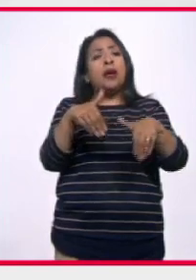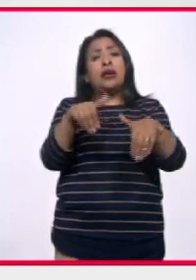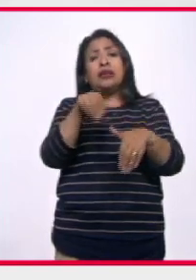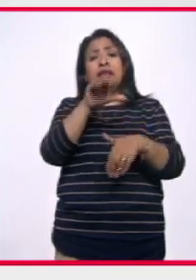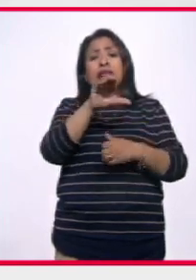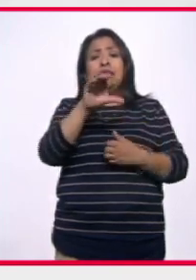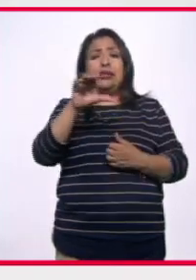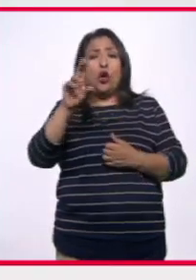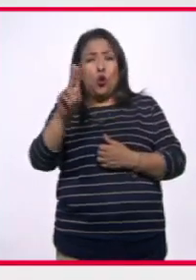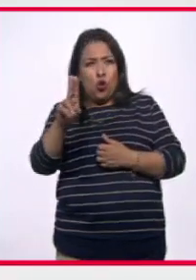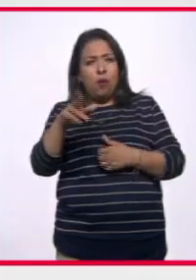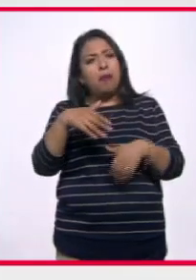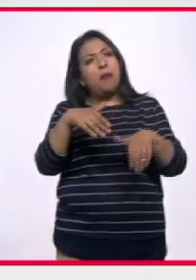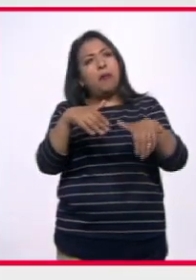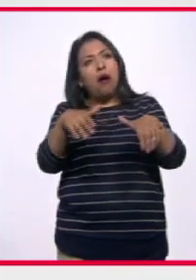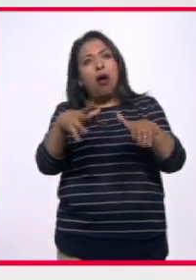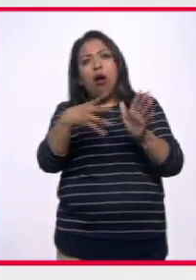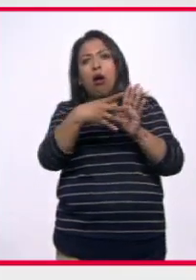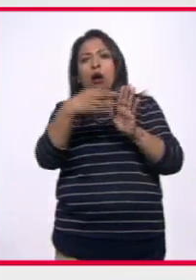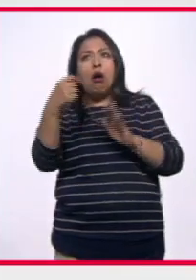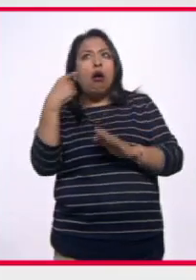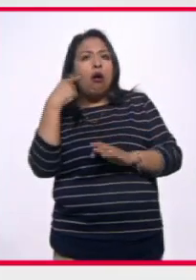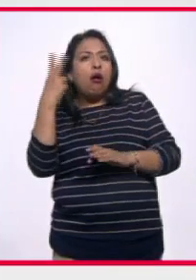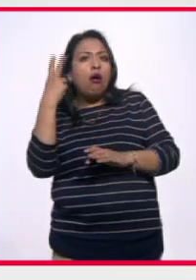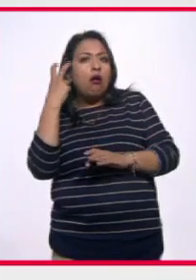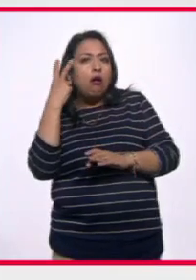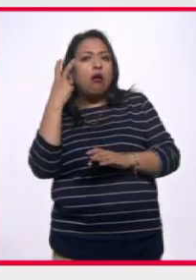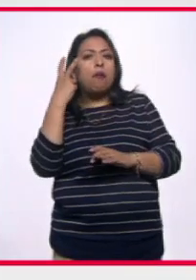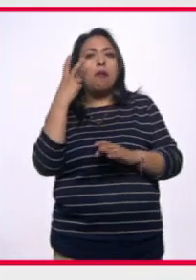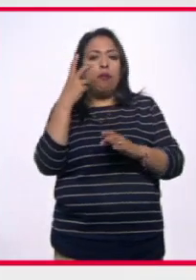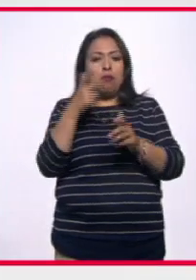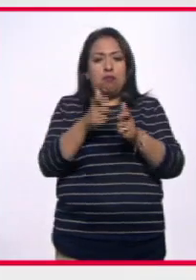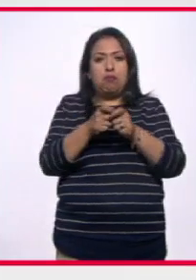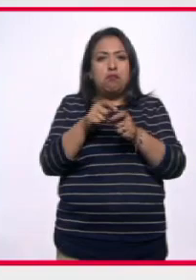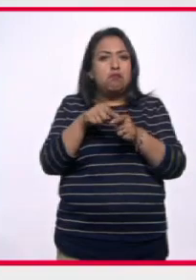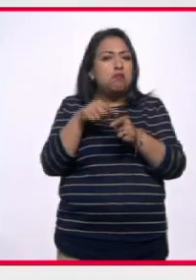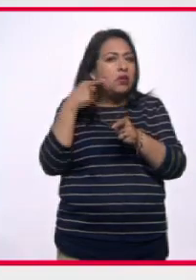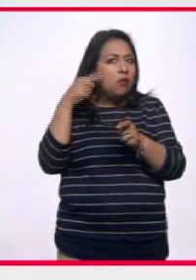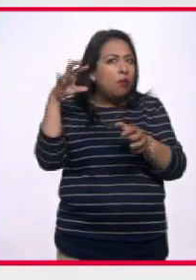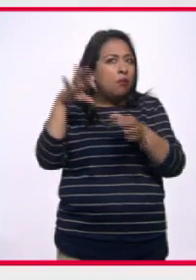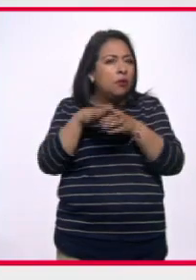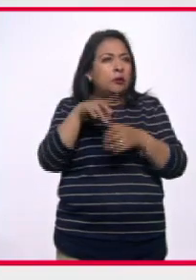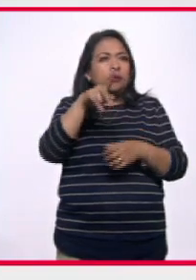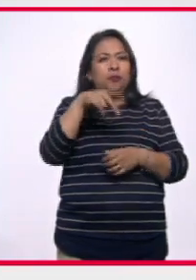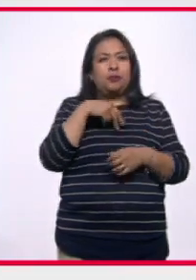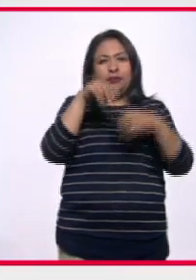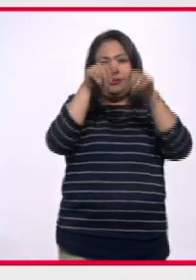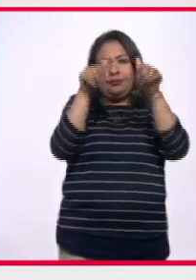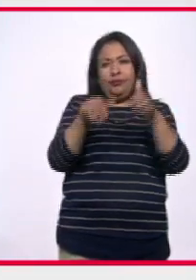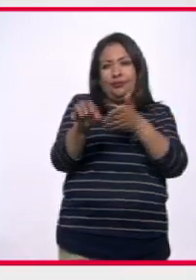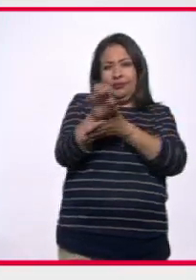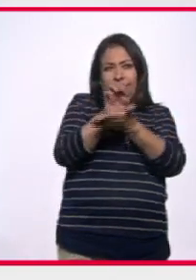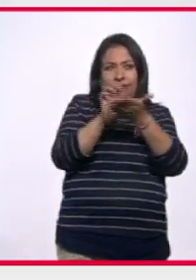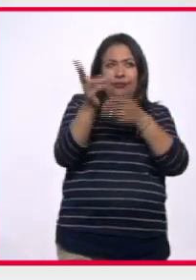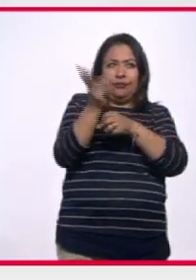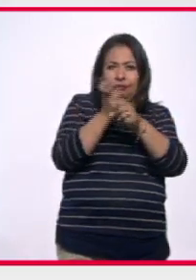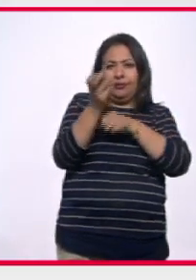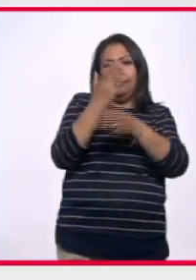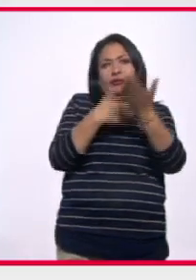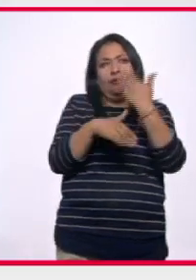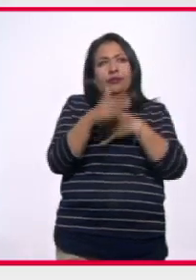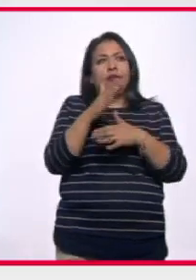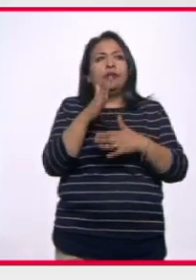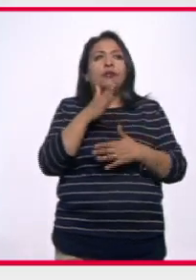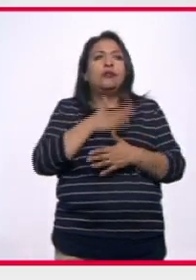cultural universitario reproduce los audios en el tlf vemos las artes escénicas invitan a todos